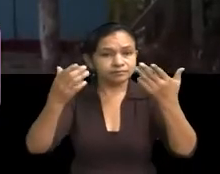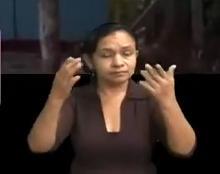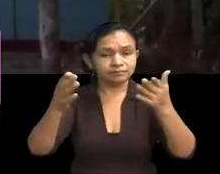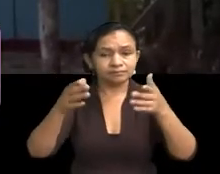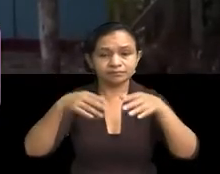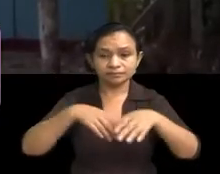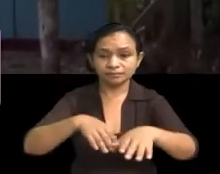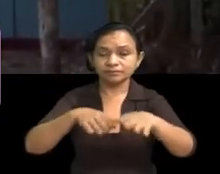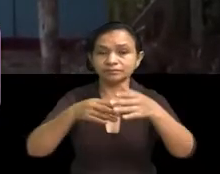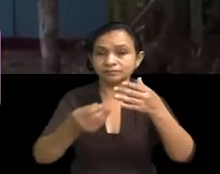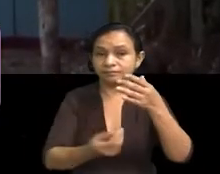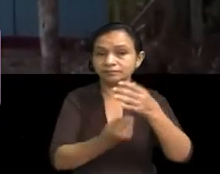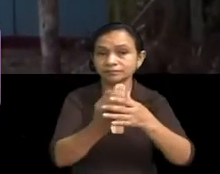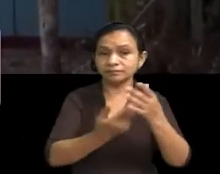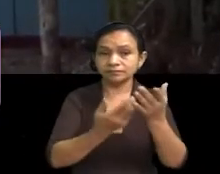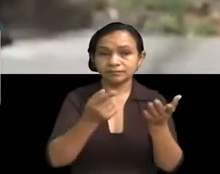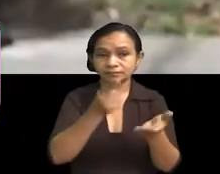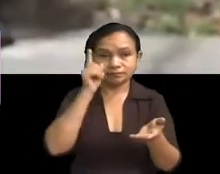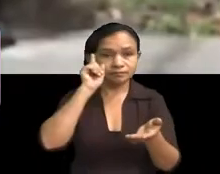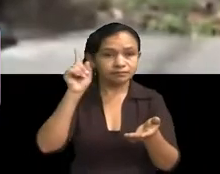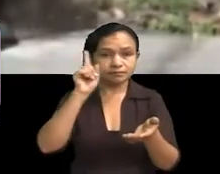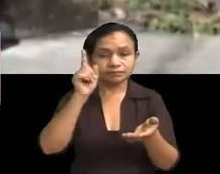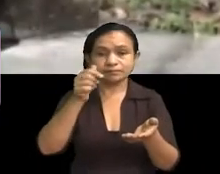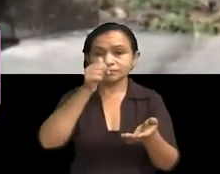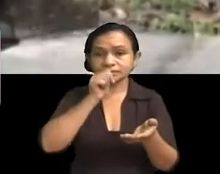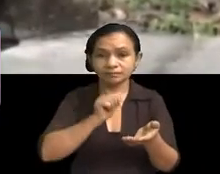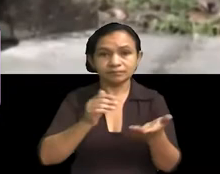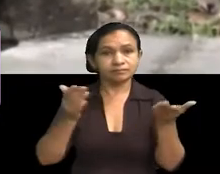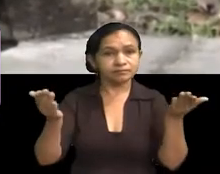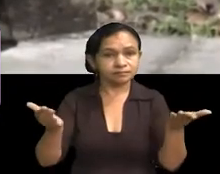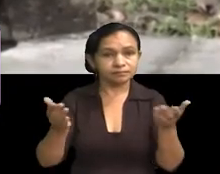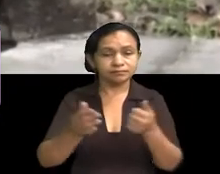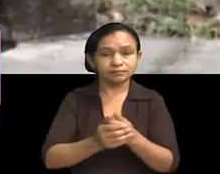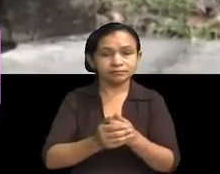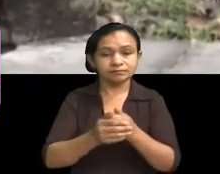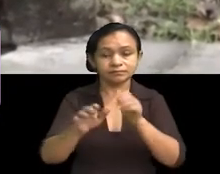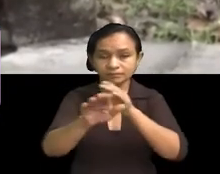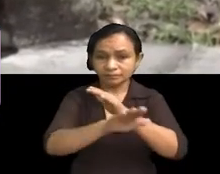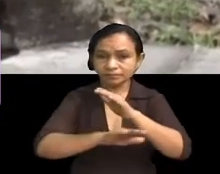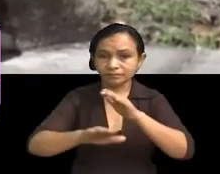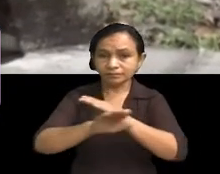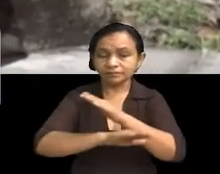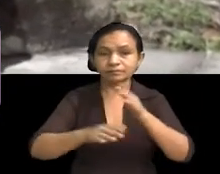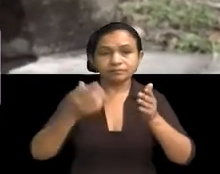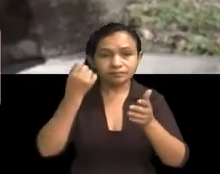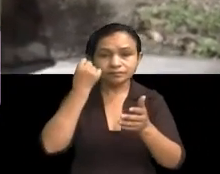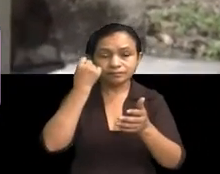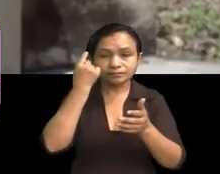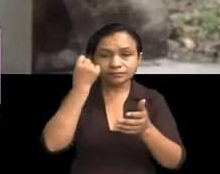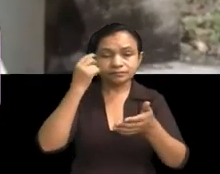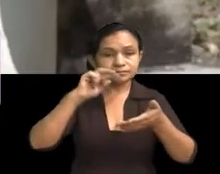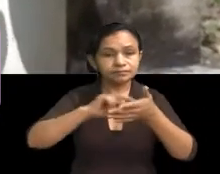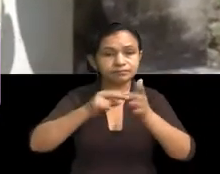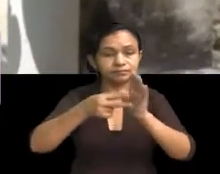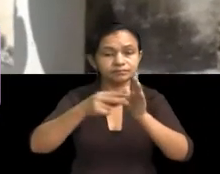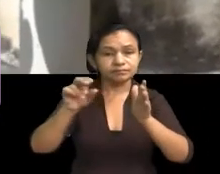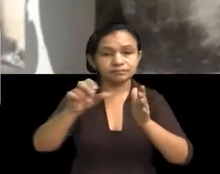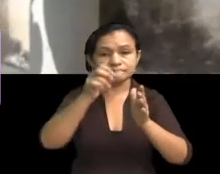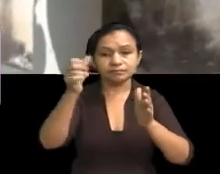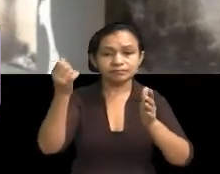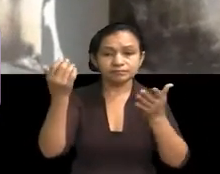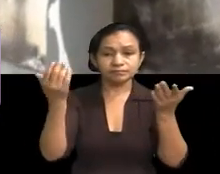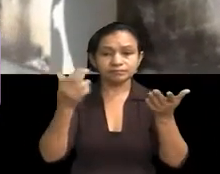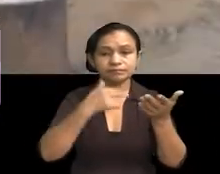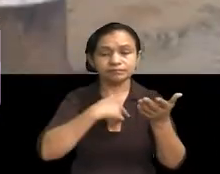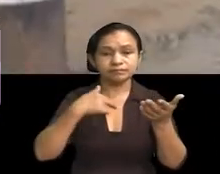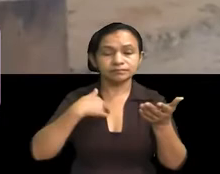zonas productivas si no tienen ni siquiera acceso al agua potable? Pues tan básico como eso. Entender también lo que significan otras perspectivas,